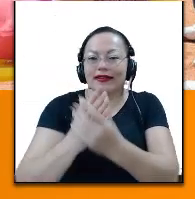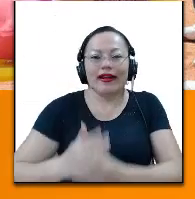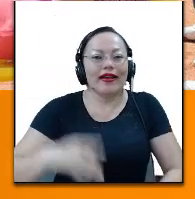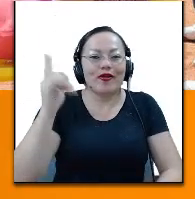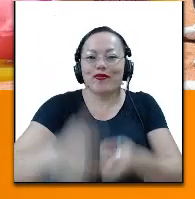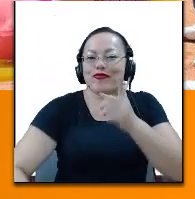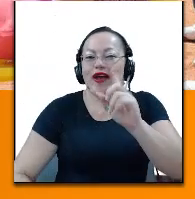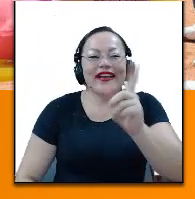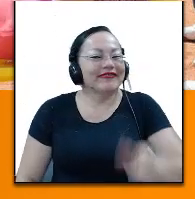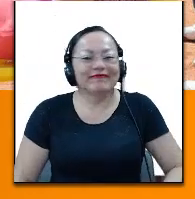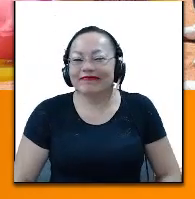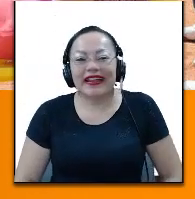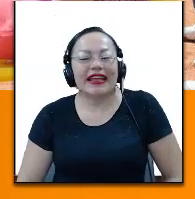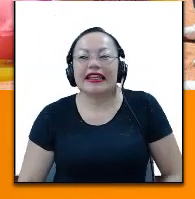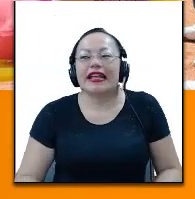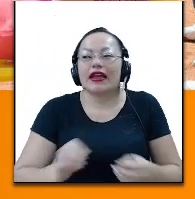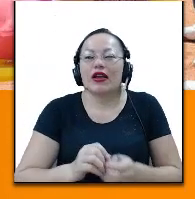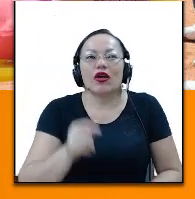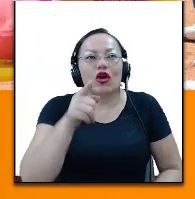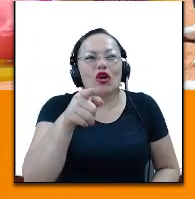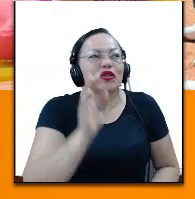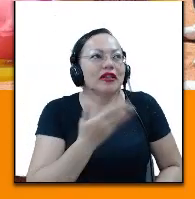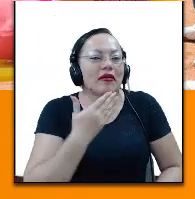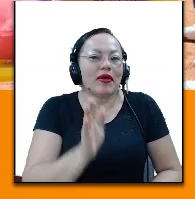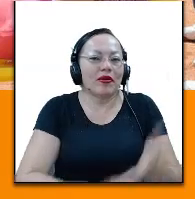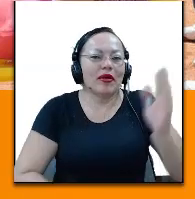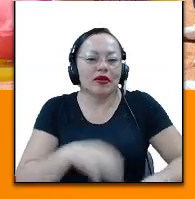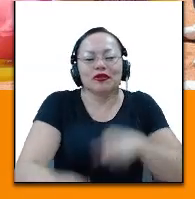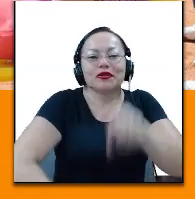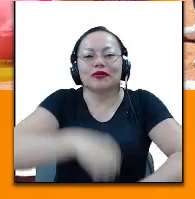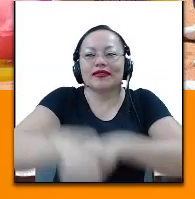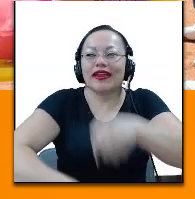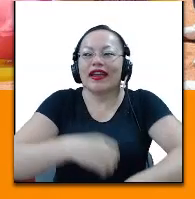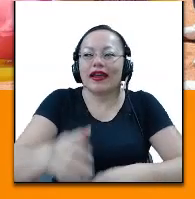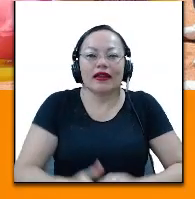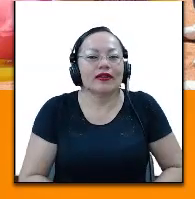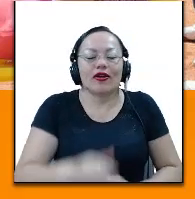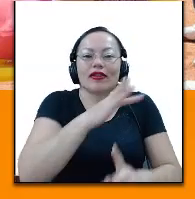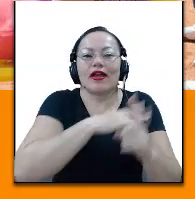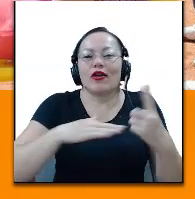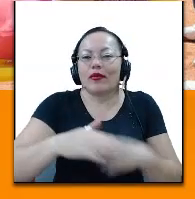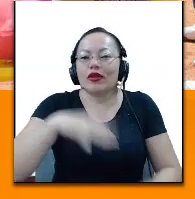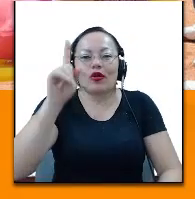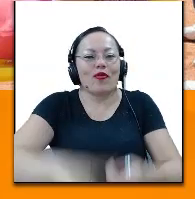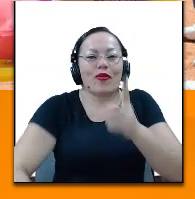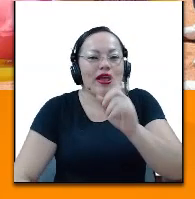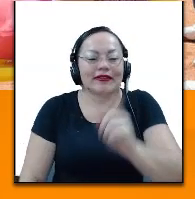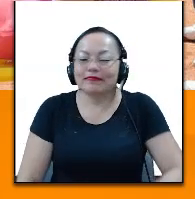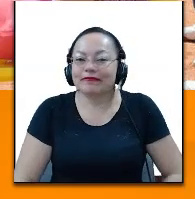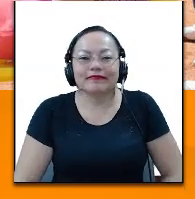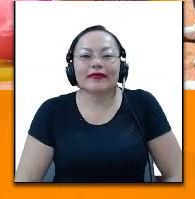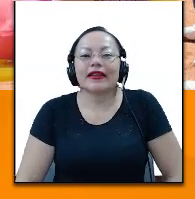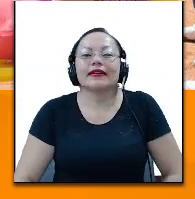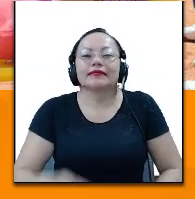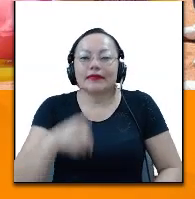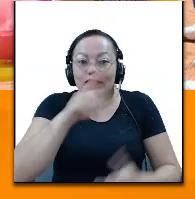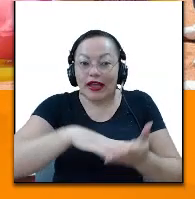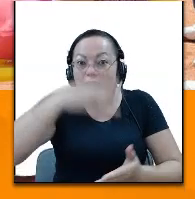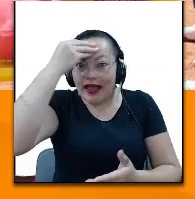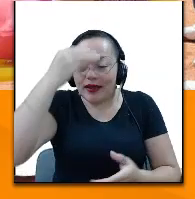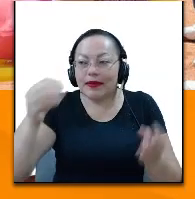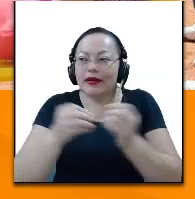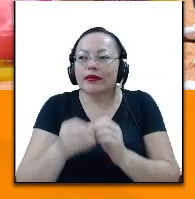permitir. Que usted va a salir corriendo de aquí a montar bicicleta de aquí hasta Guarino, no se lo van a permitir. Entonces, ténganlo en cuenta. Las